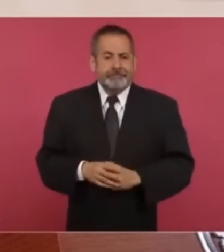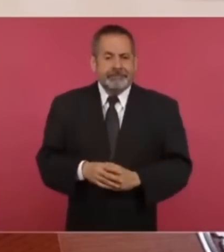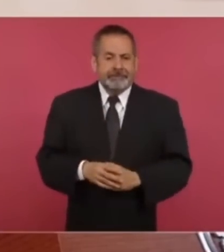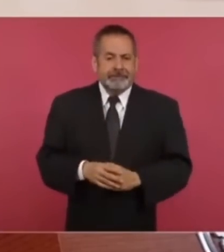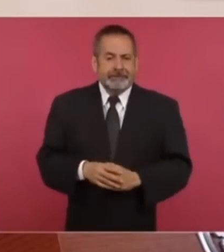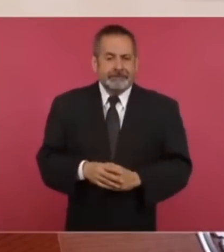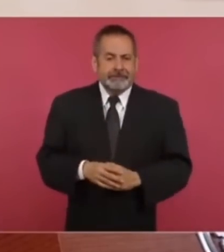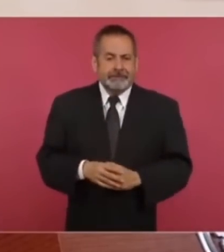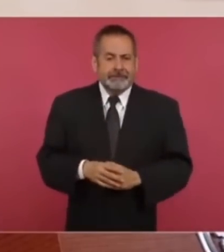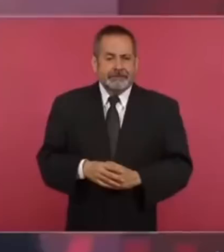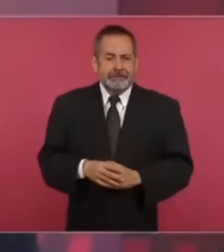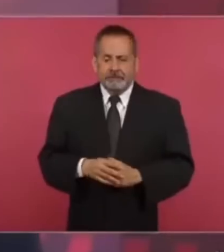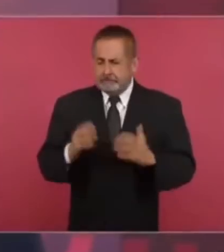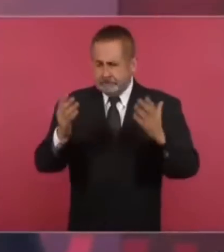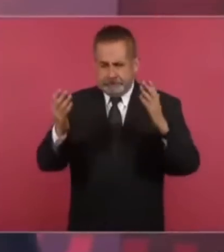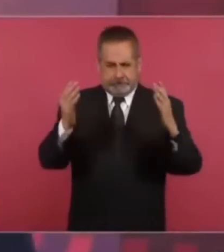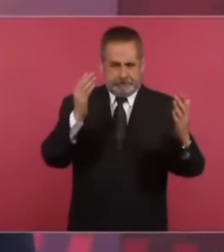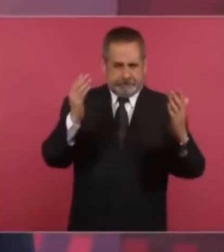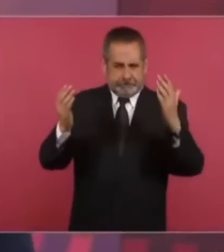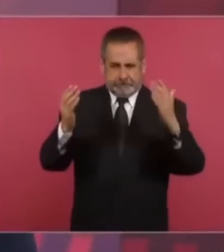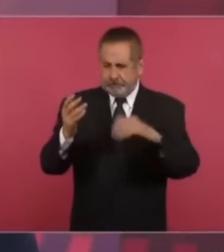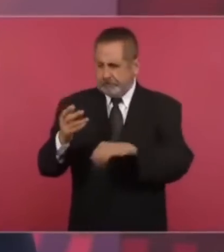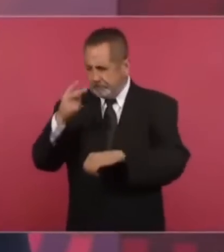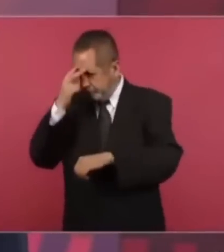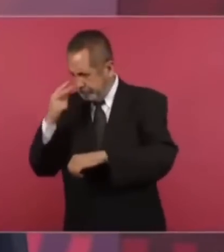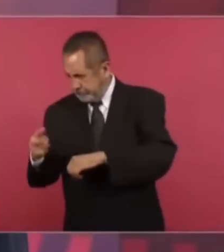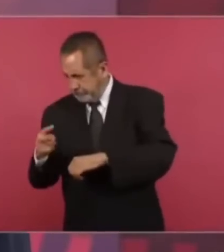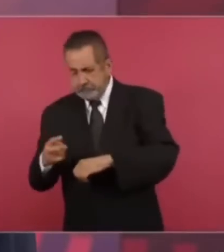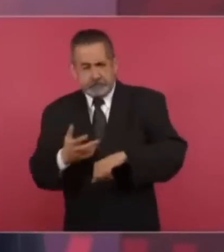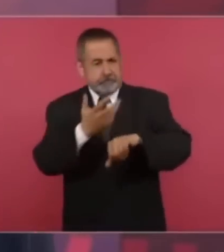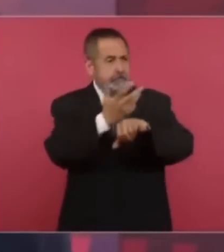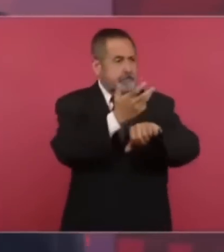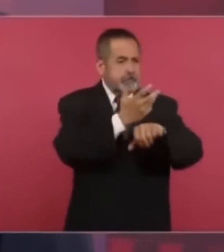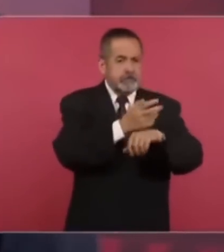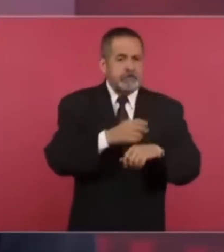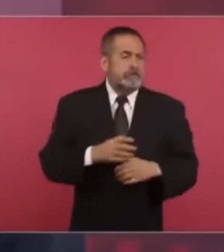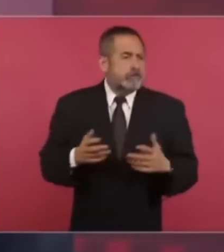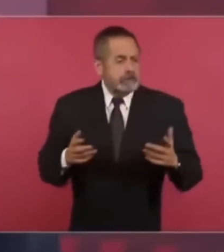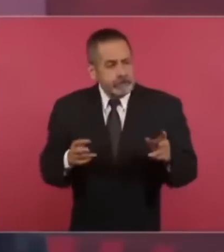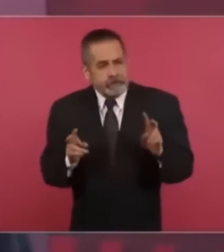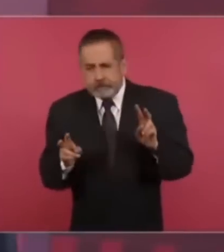Porque si se compara, aquí los que pierden la vida